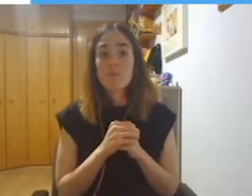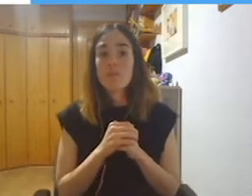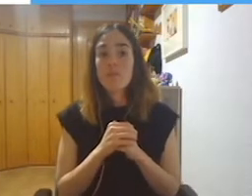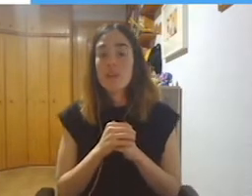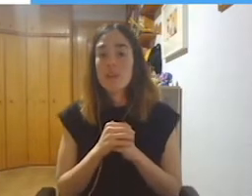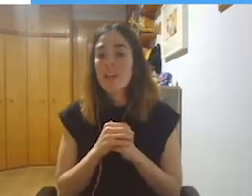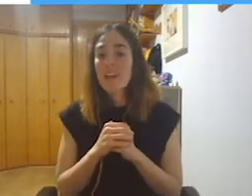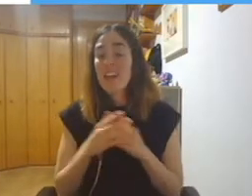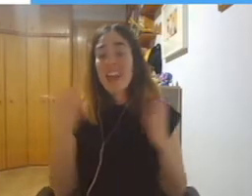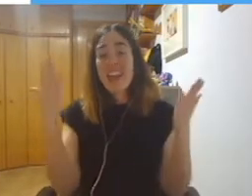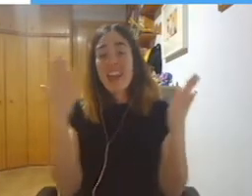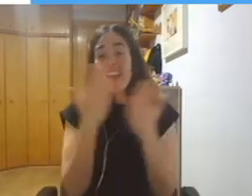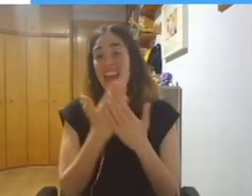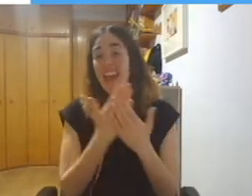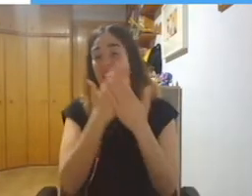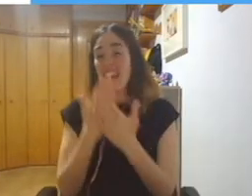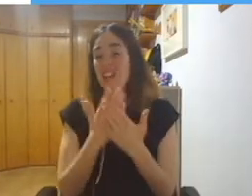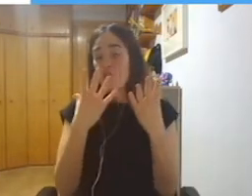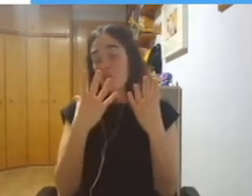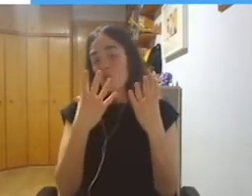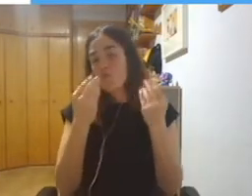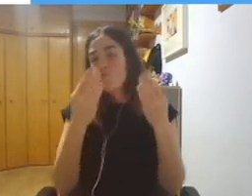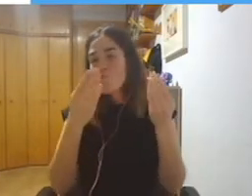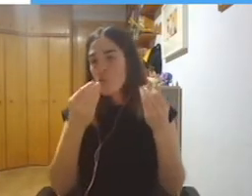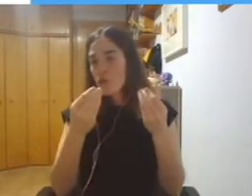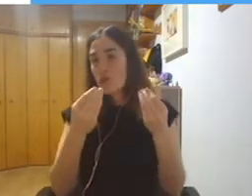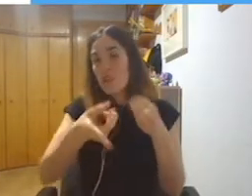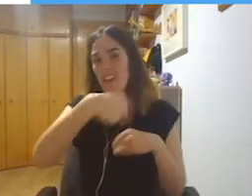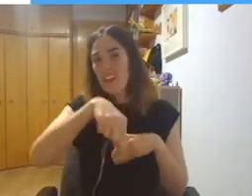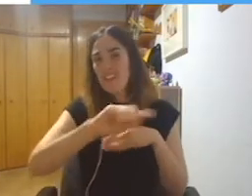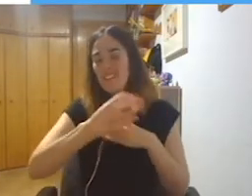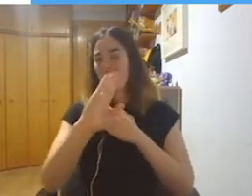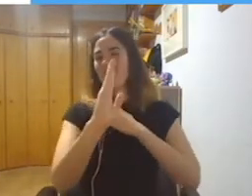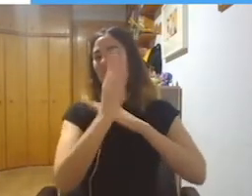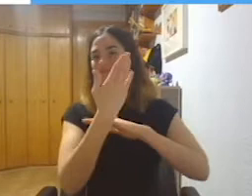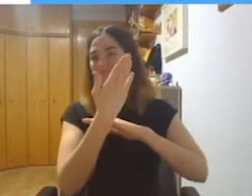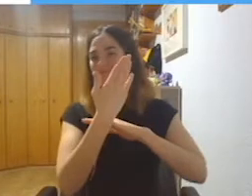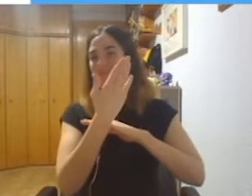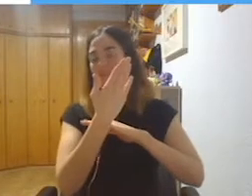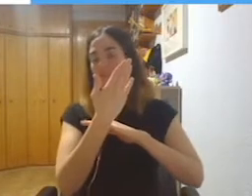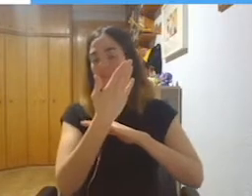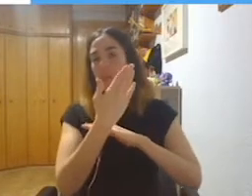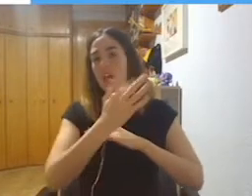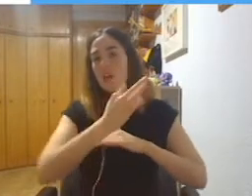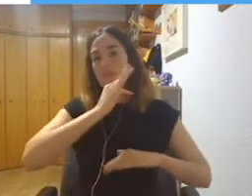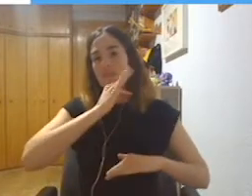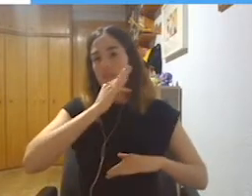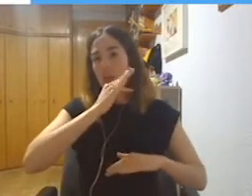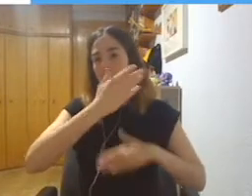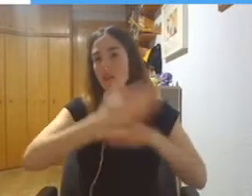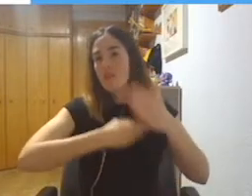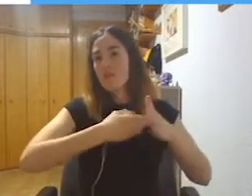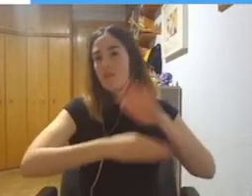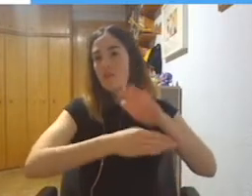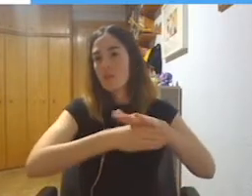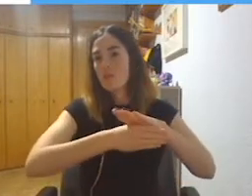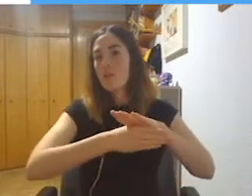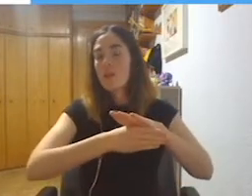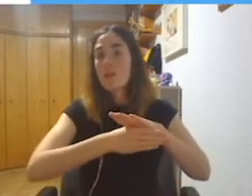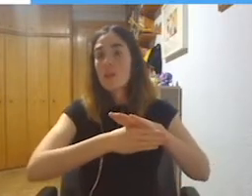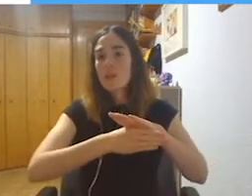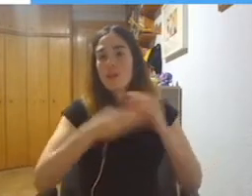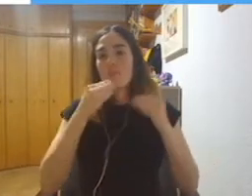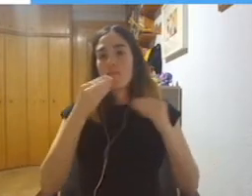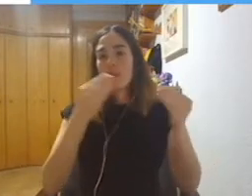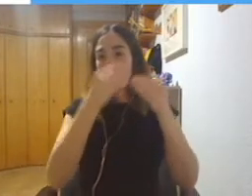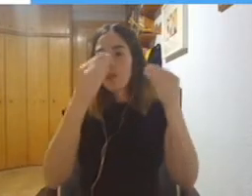muchísimos estudios, una gran parte de la literatura académica nos ha demostrado que aún queda mucho por hacer y mucho en